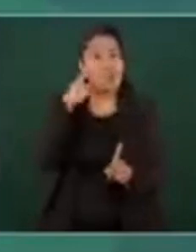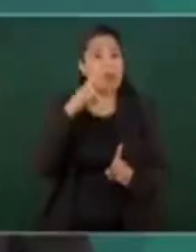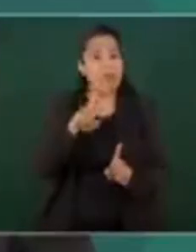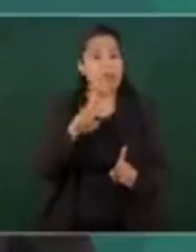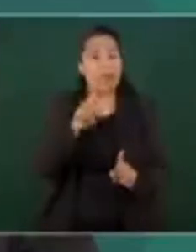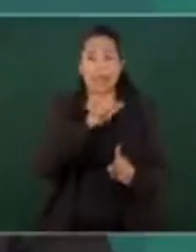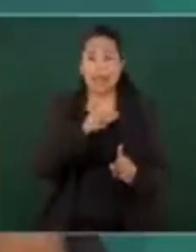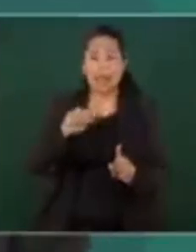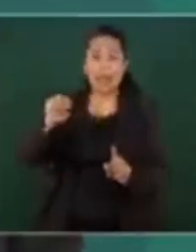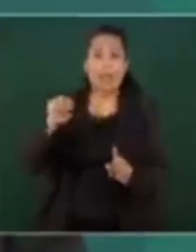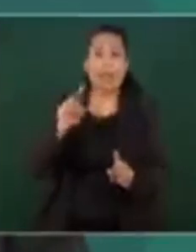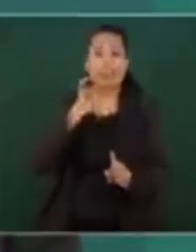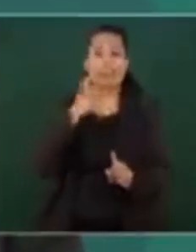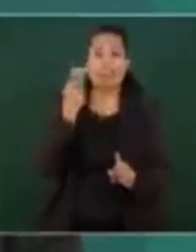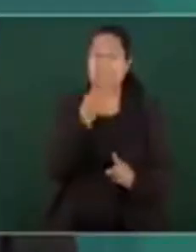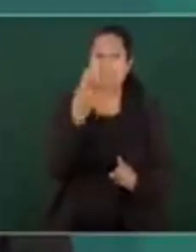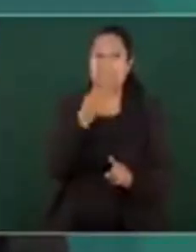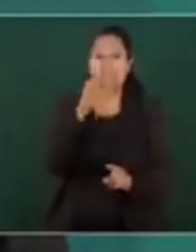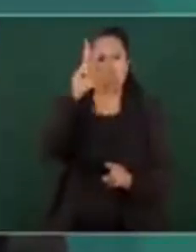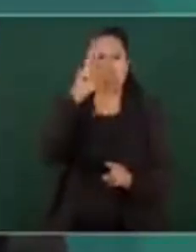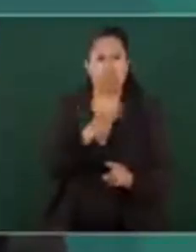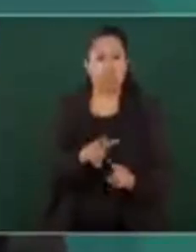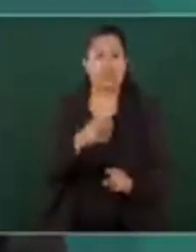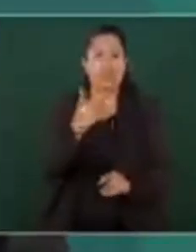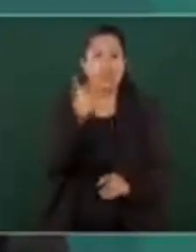actúe con rectitud, con honestidad